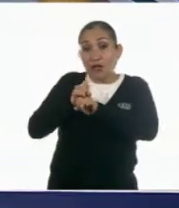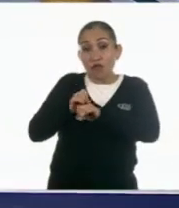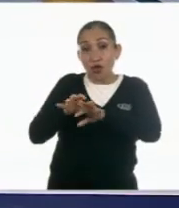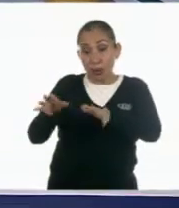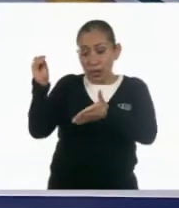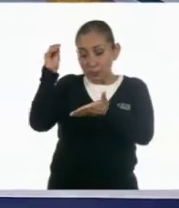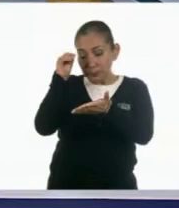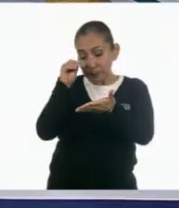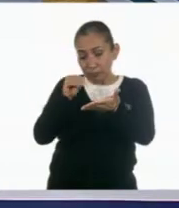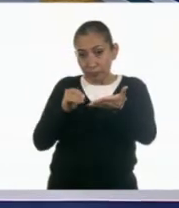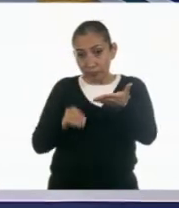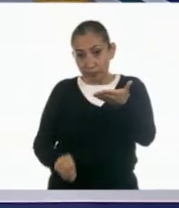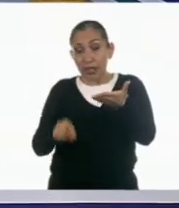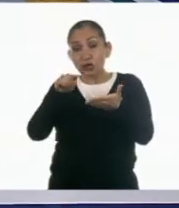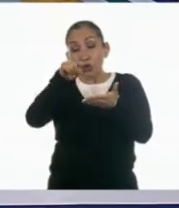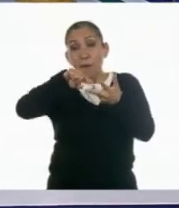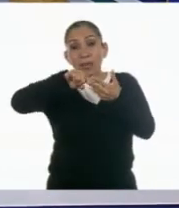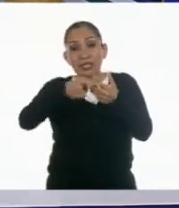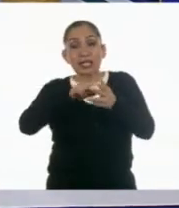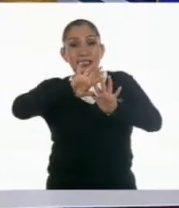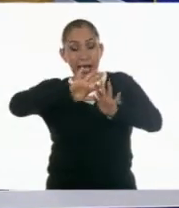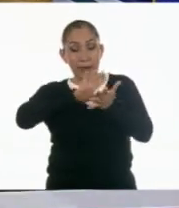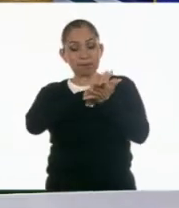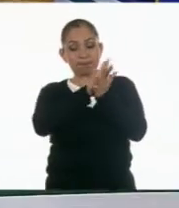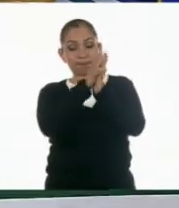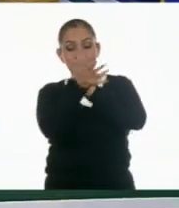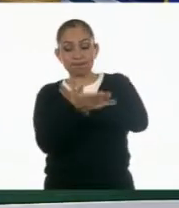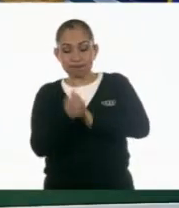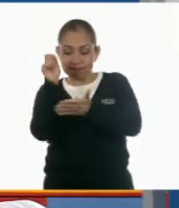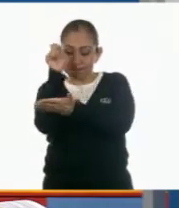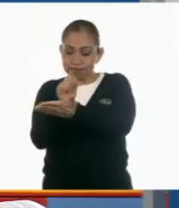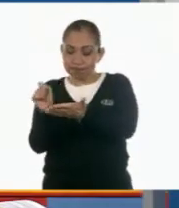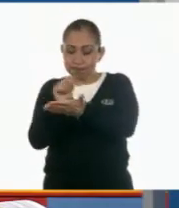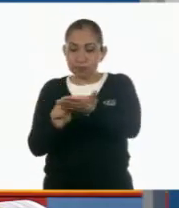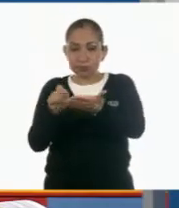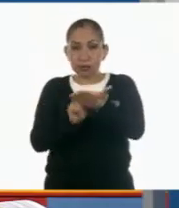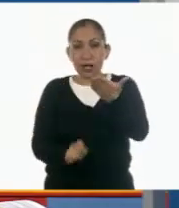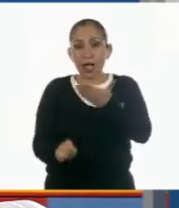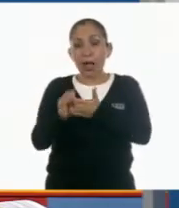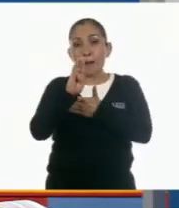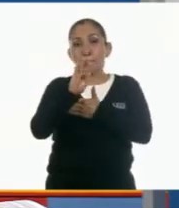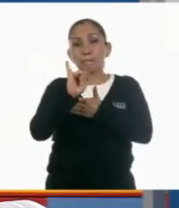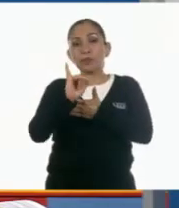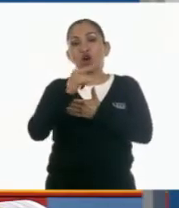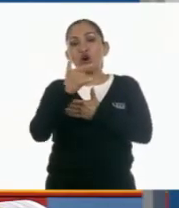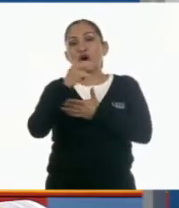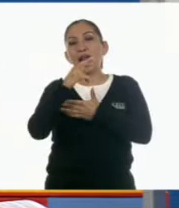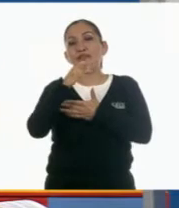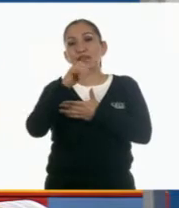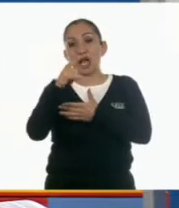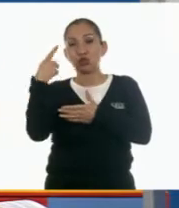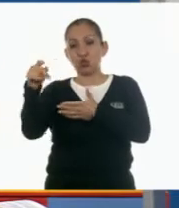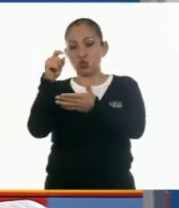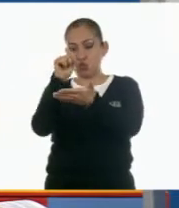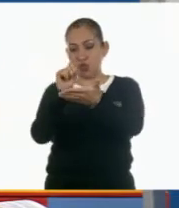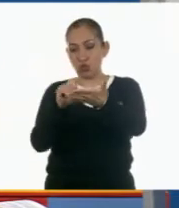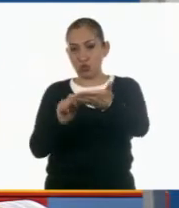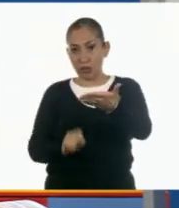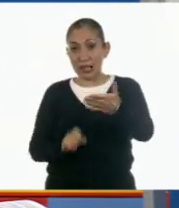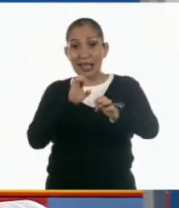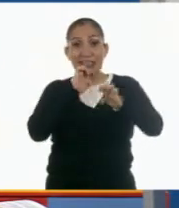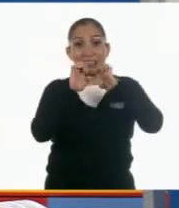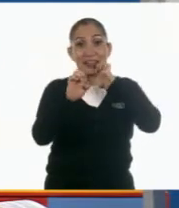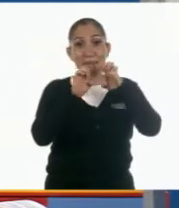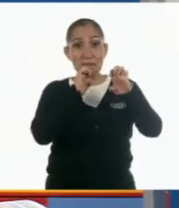también empieces a redactar tu biografía, tu texto. En la entrevista